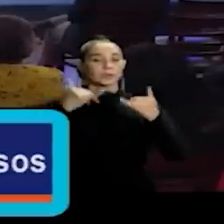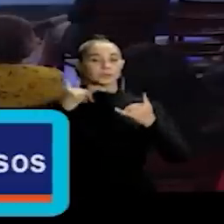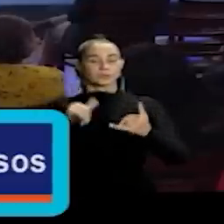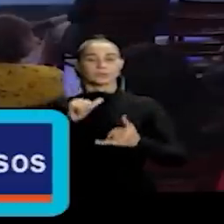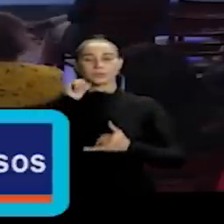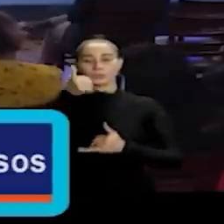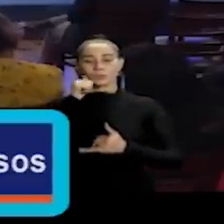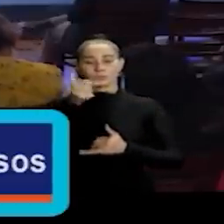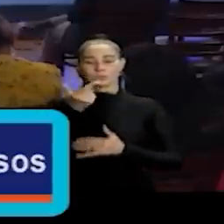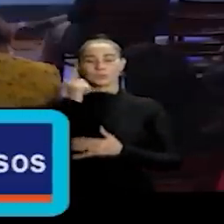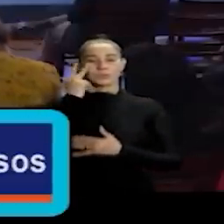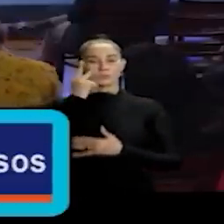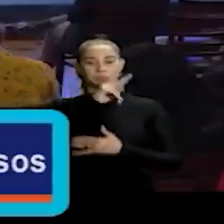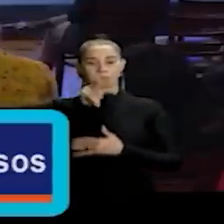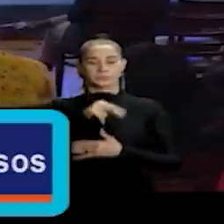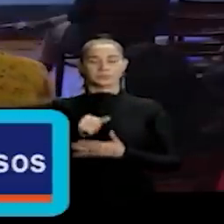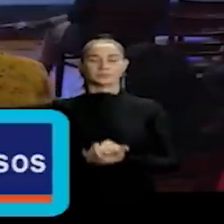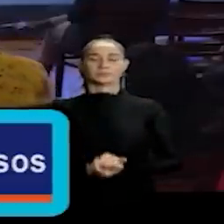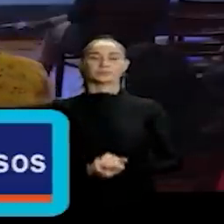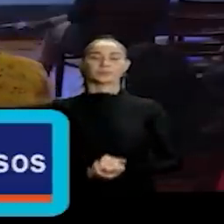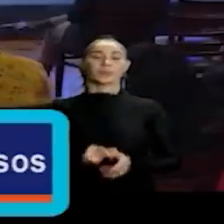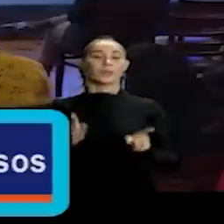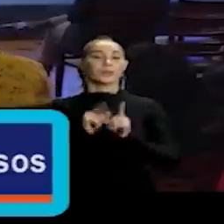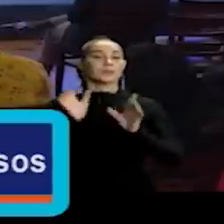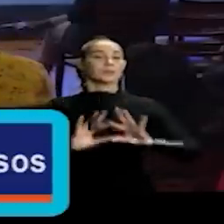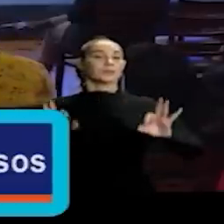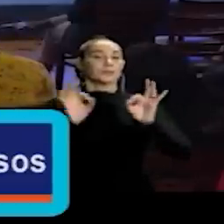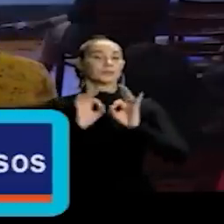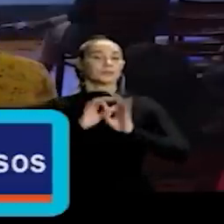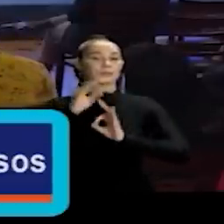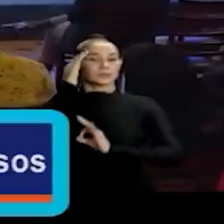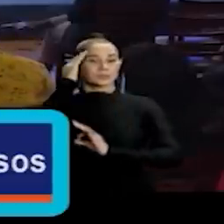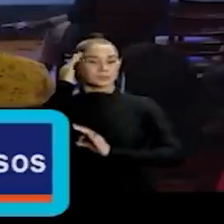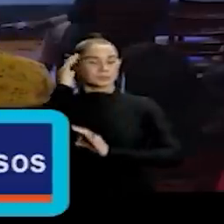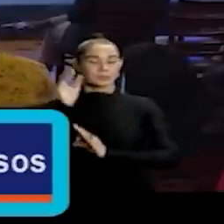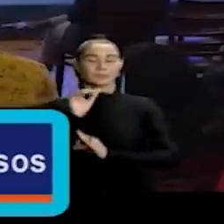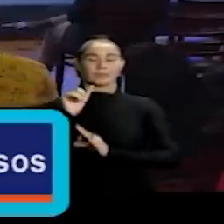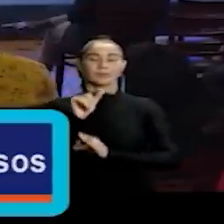en cada uno de estos casos. Es bueno que se sepa que otro